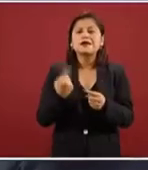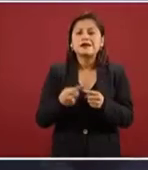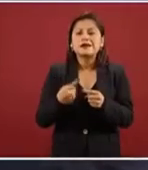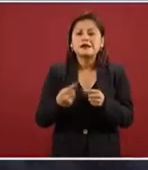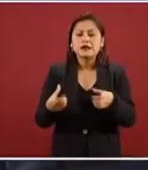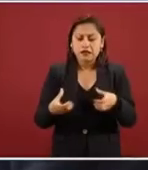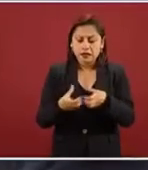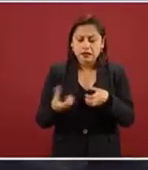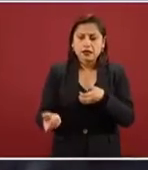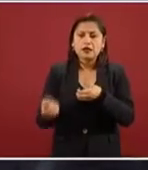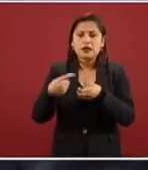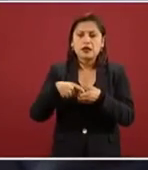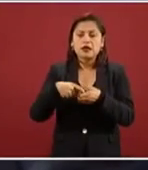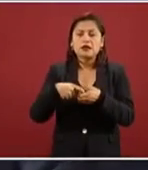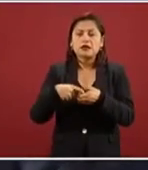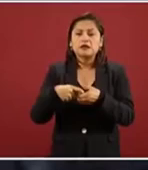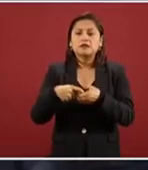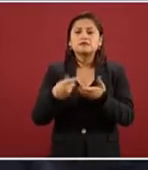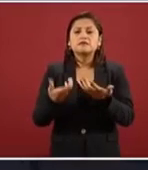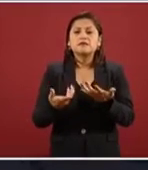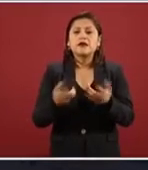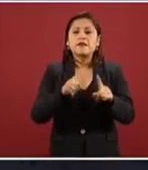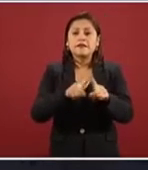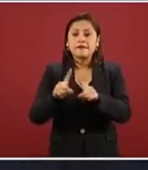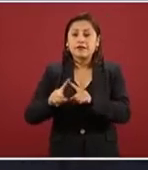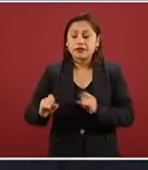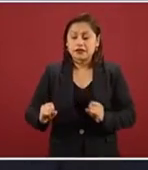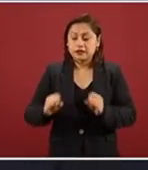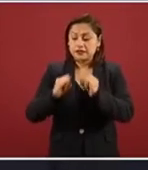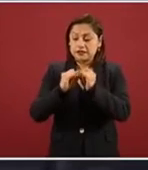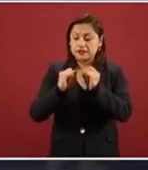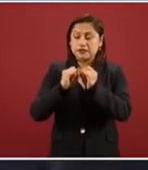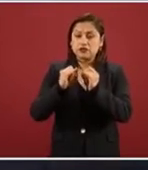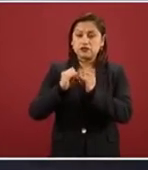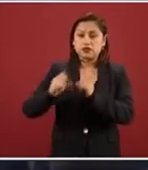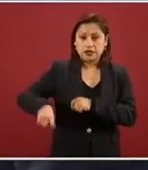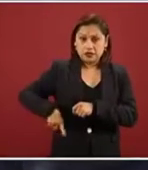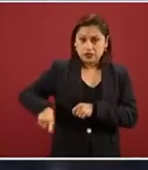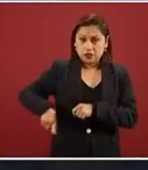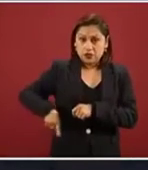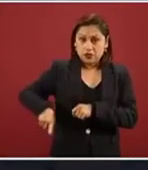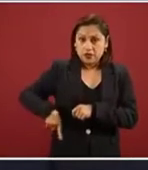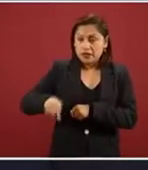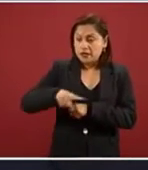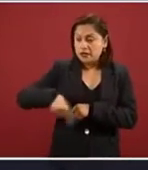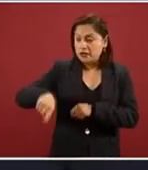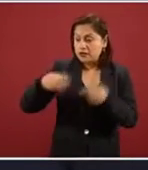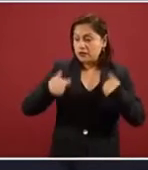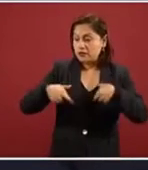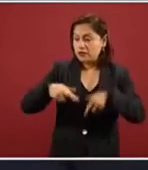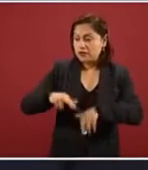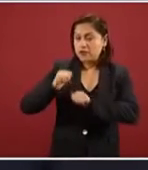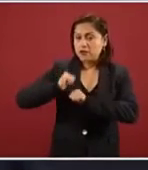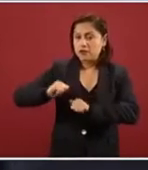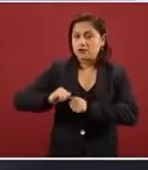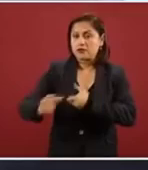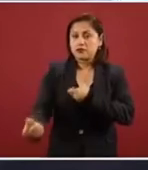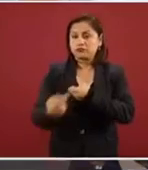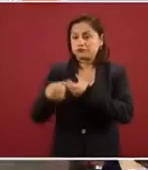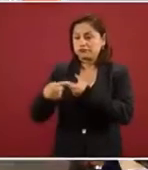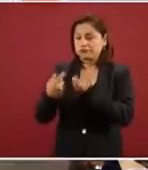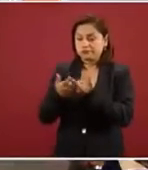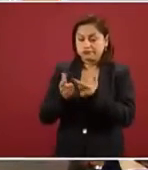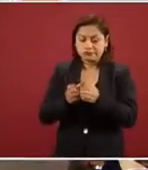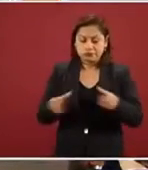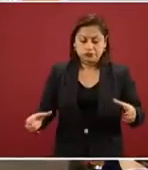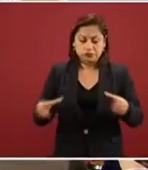un integrante de cada una de las instituciones del Estado mexicano para atender en tiempo real la emergencia. Afortunadamente, solo tuvo